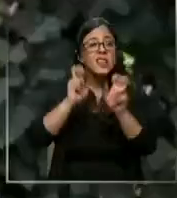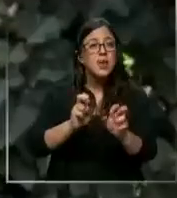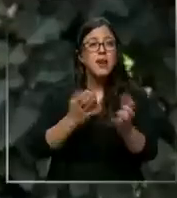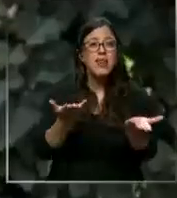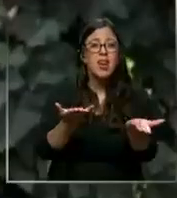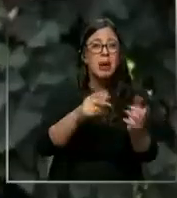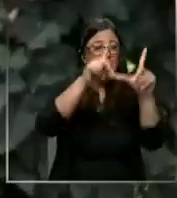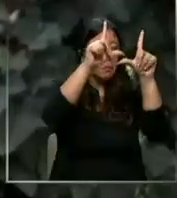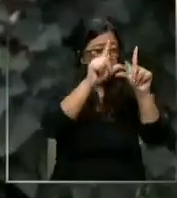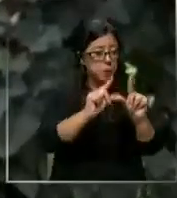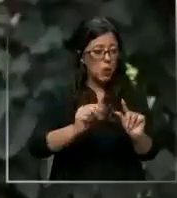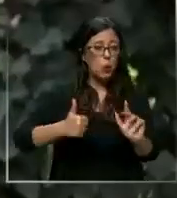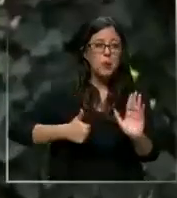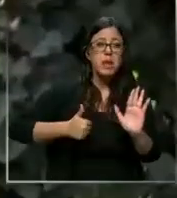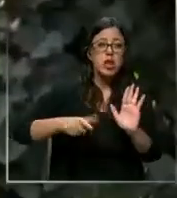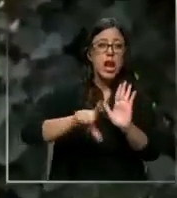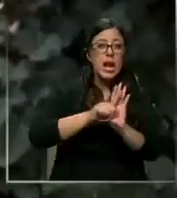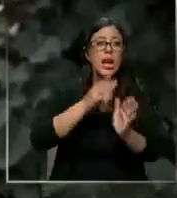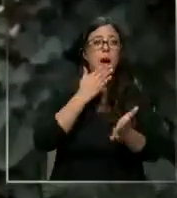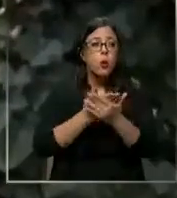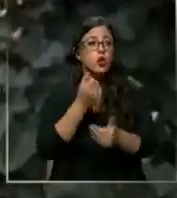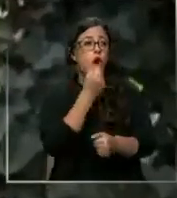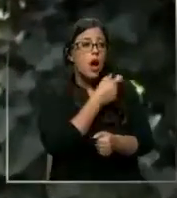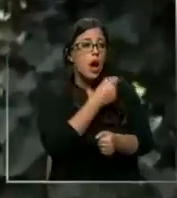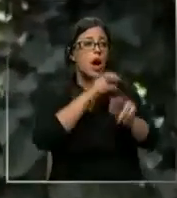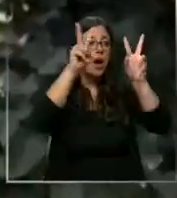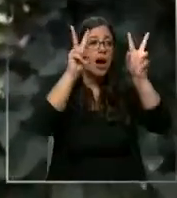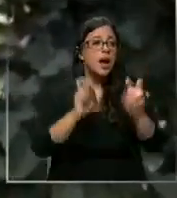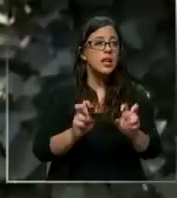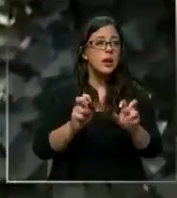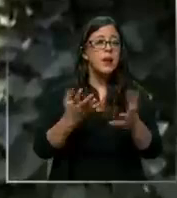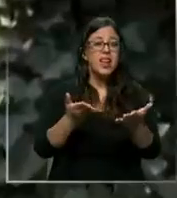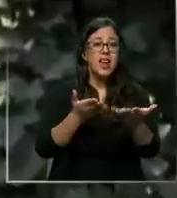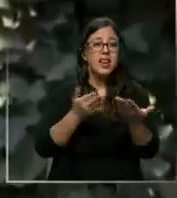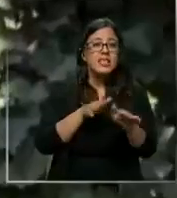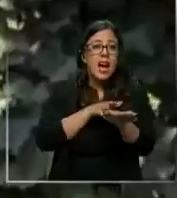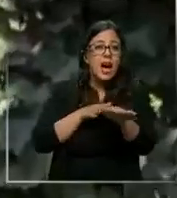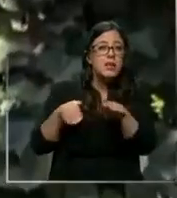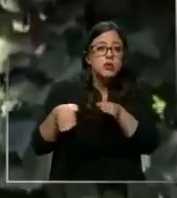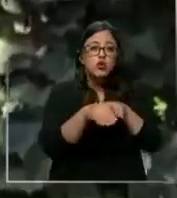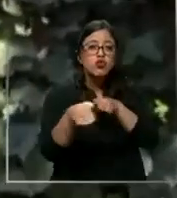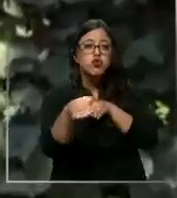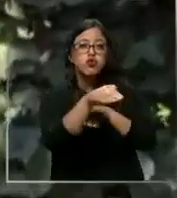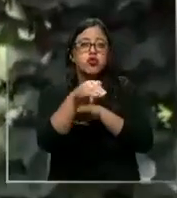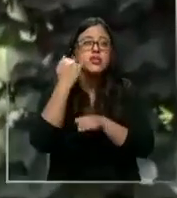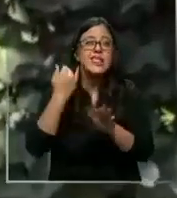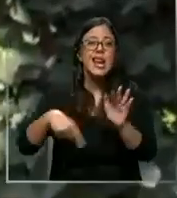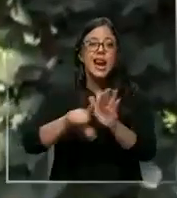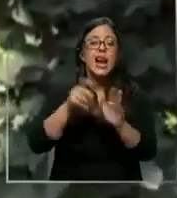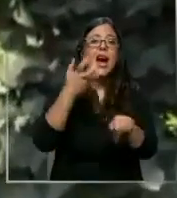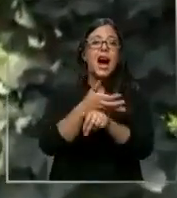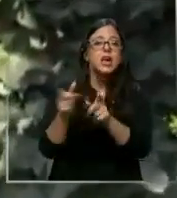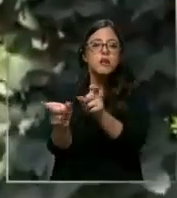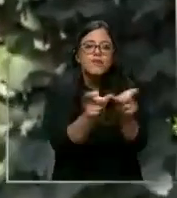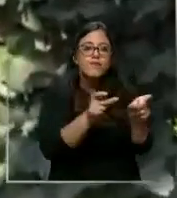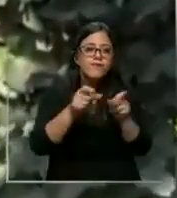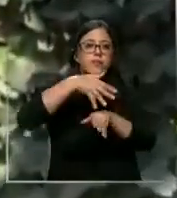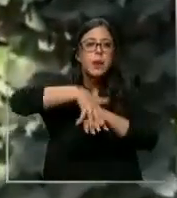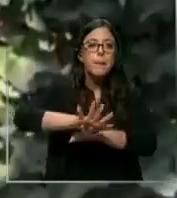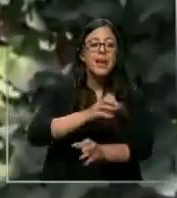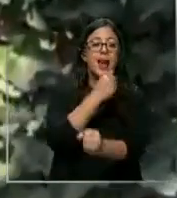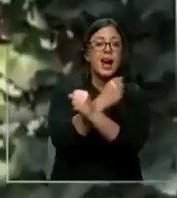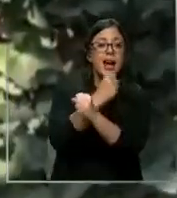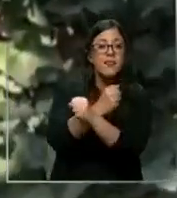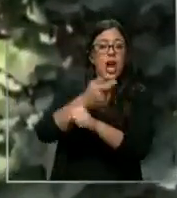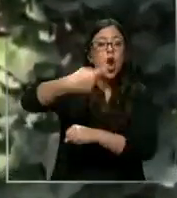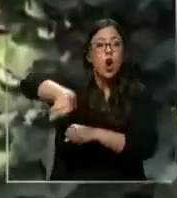ley. Cada vez que recibimos alguna denuncia en relación a las carreras clandestinas, se procede a disponer de patrullajes mixtos, ya que Carabineros es